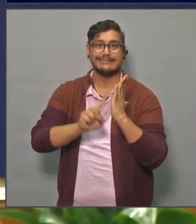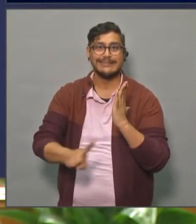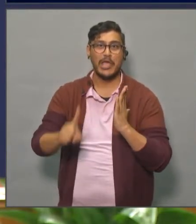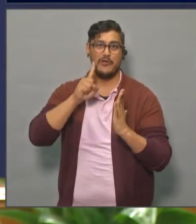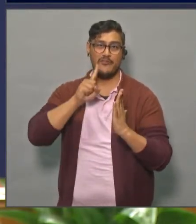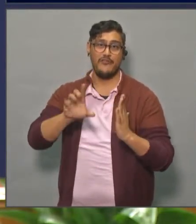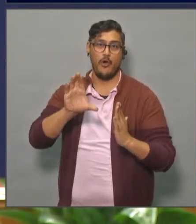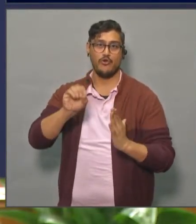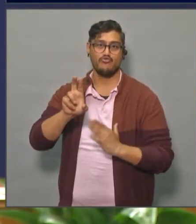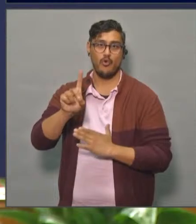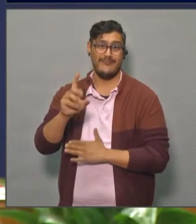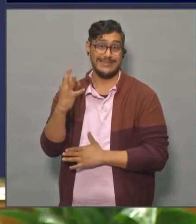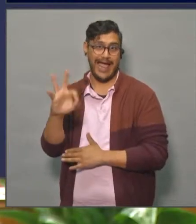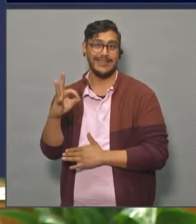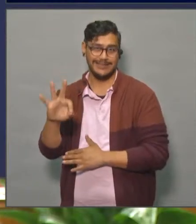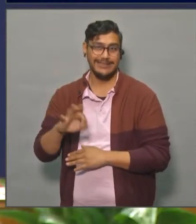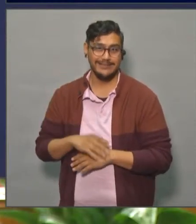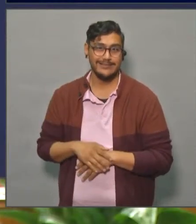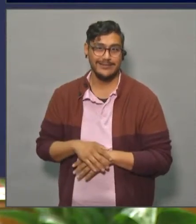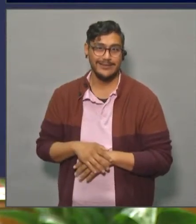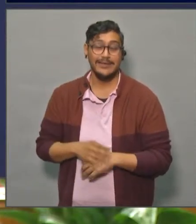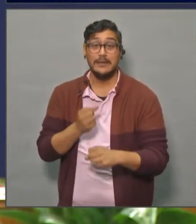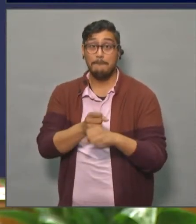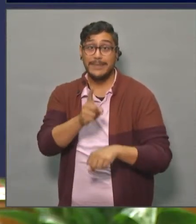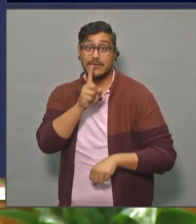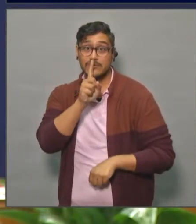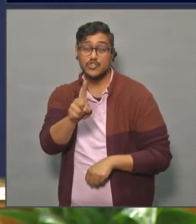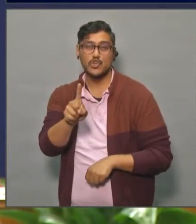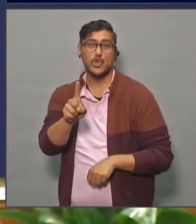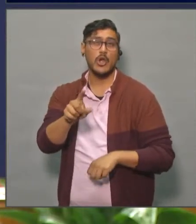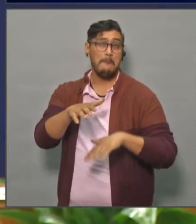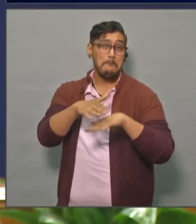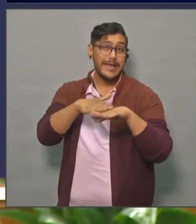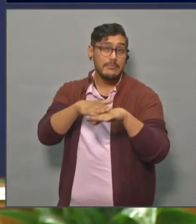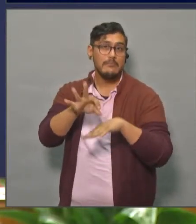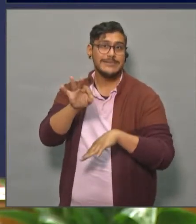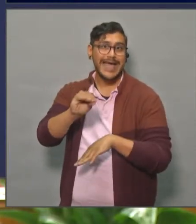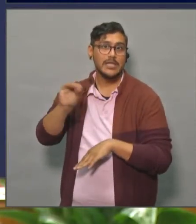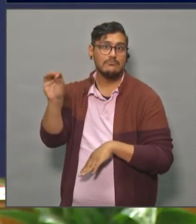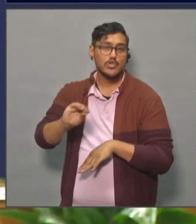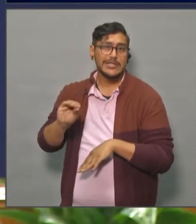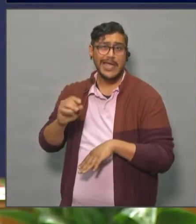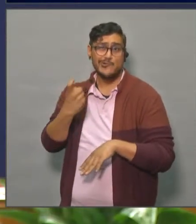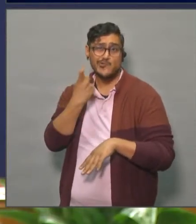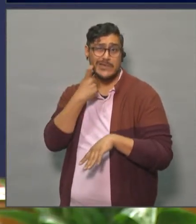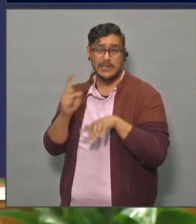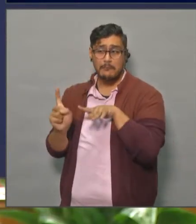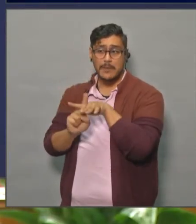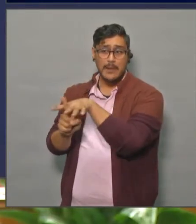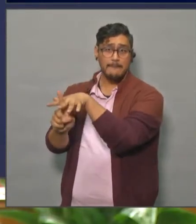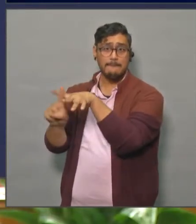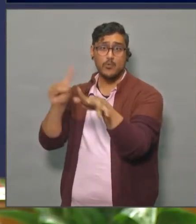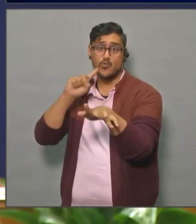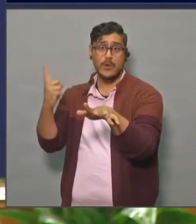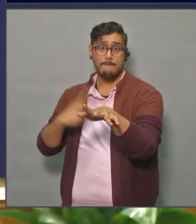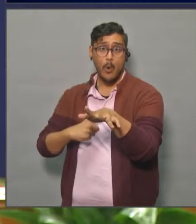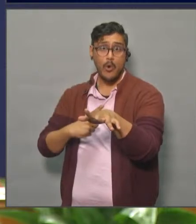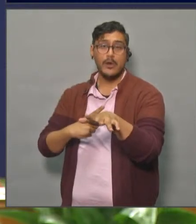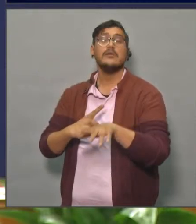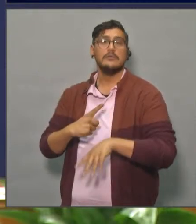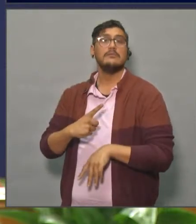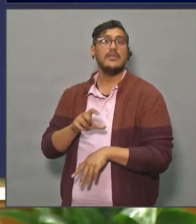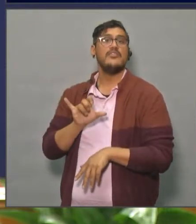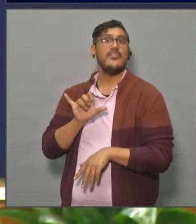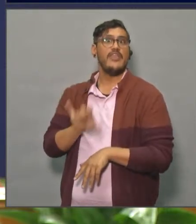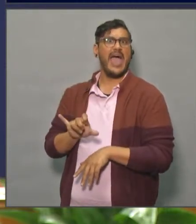COVID-19, asegurándonos de que al menos el 90% de los casos recientemente reportados se han seguido dentro